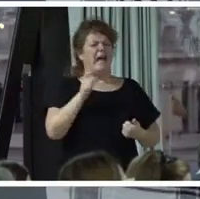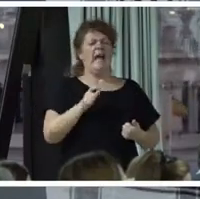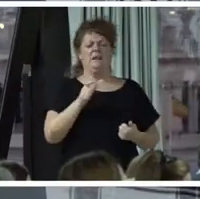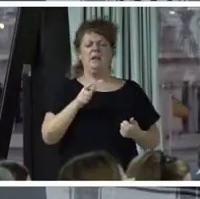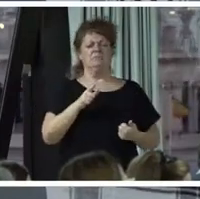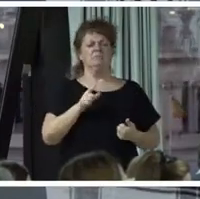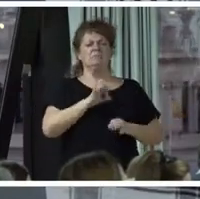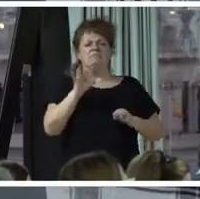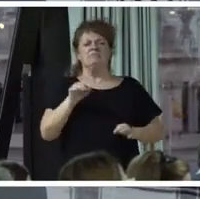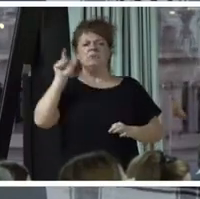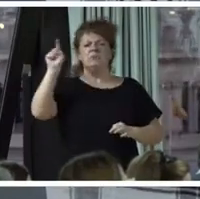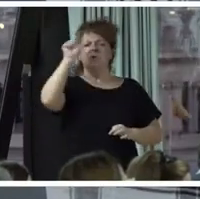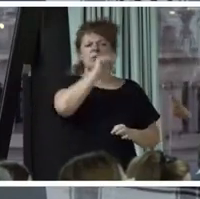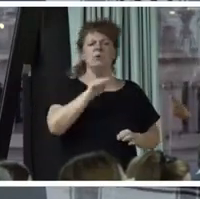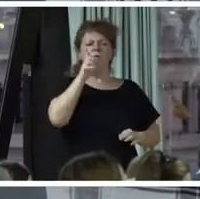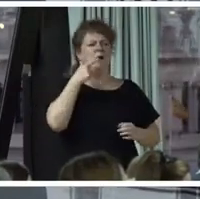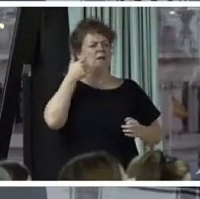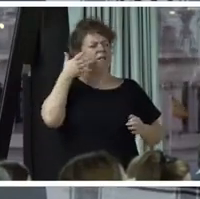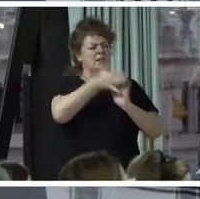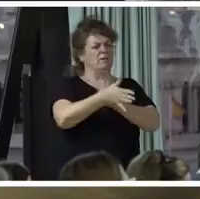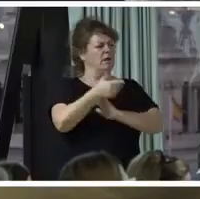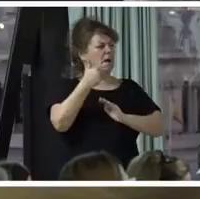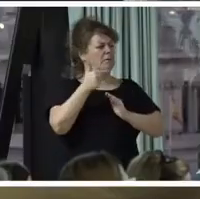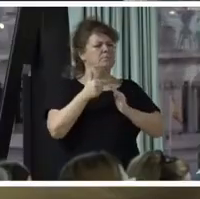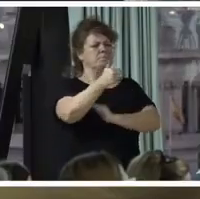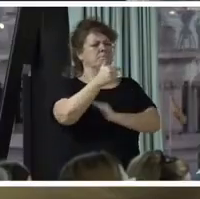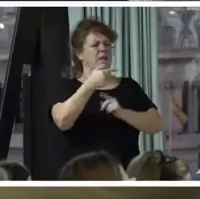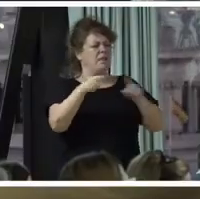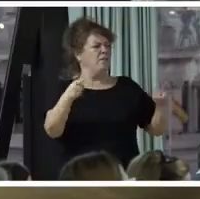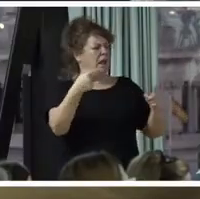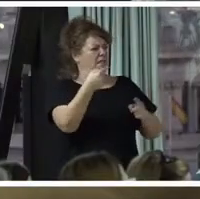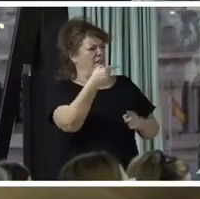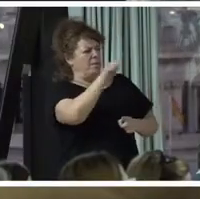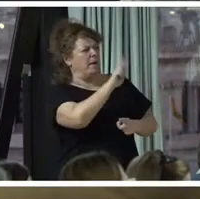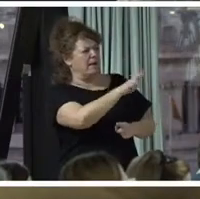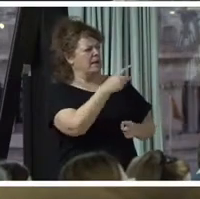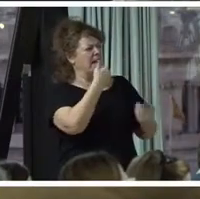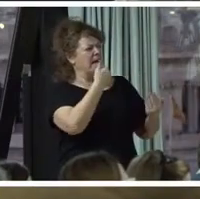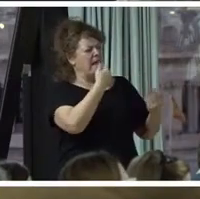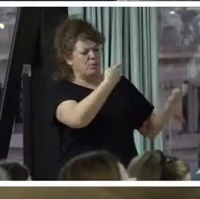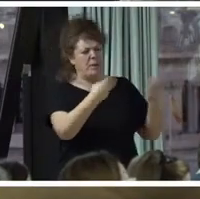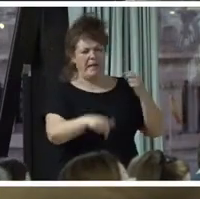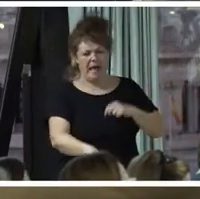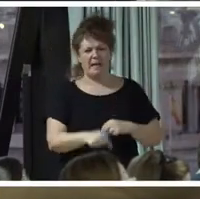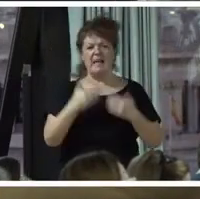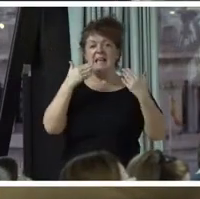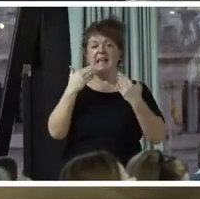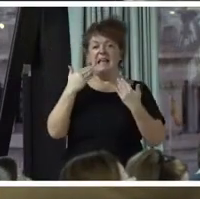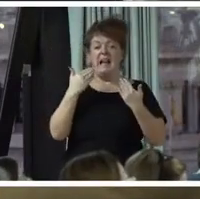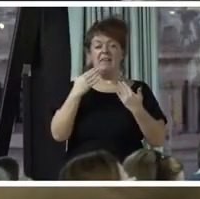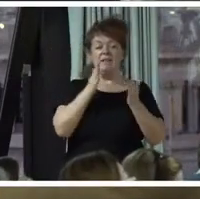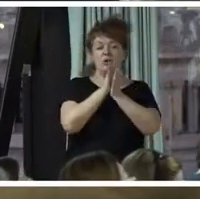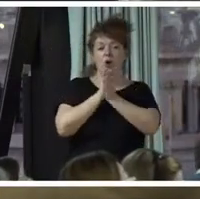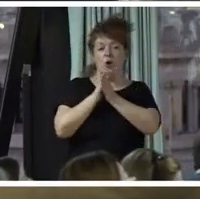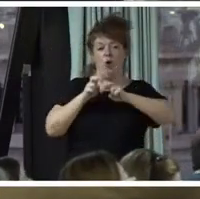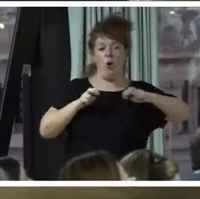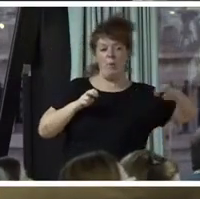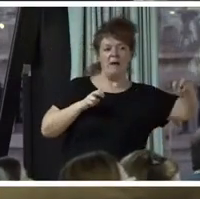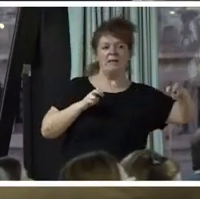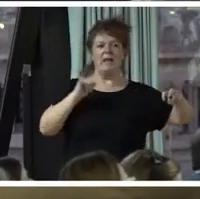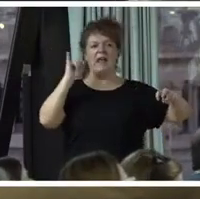muchos lugares del mundo puede marcar la diferencia Así que muchísimas gracias por estar aquí Muchas gracias También a los demás compañeros